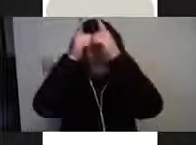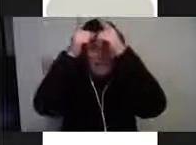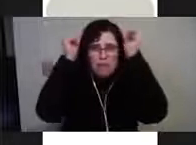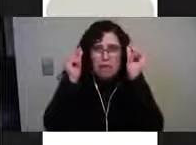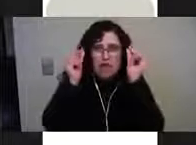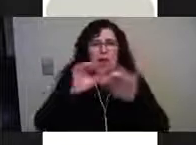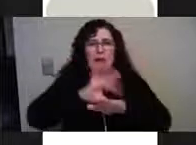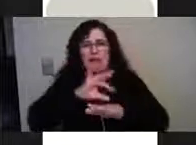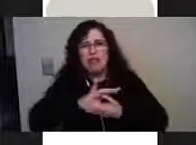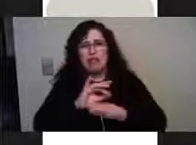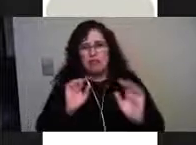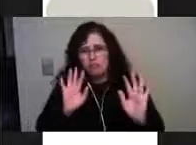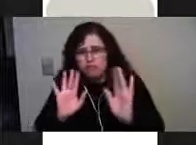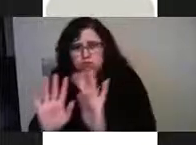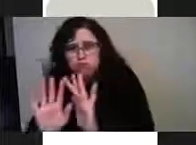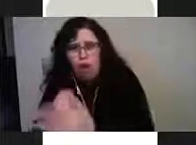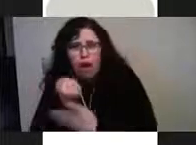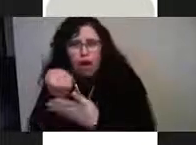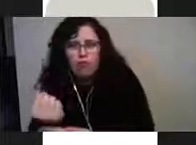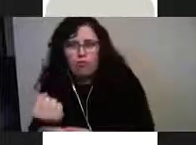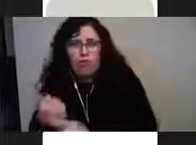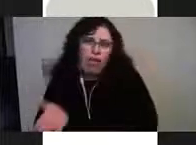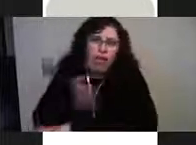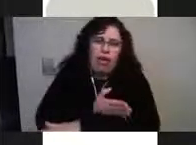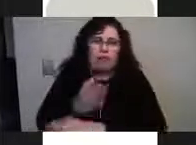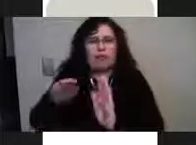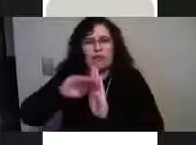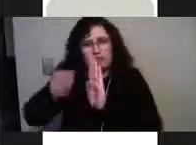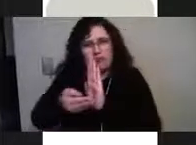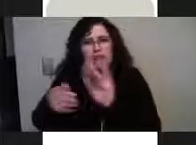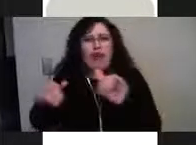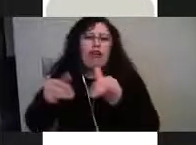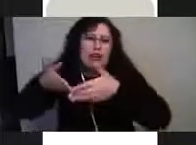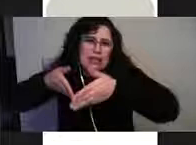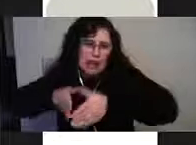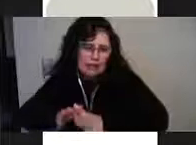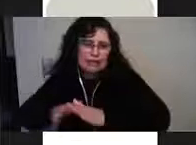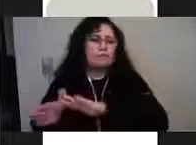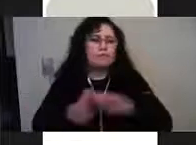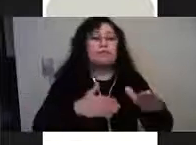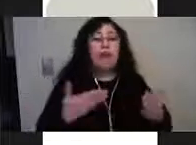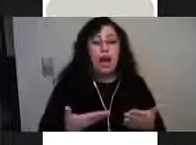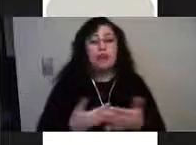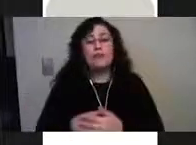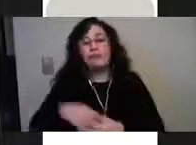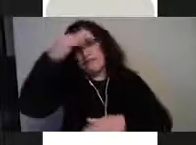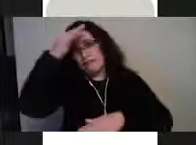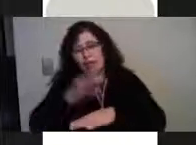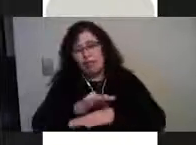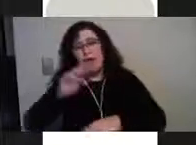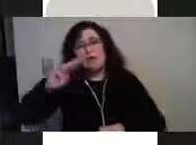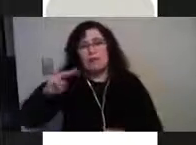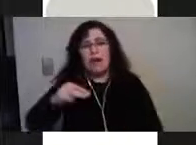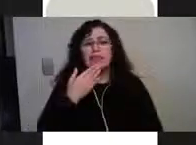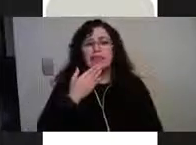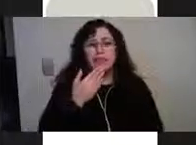asistirla durante el trabajo de parto, ¿ya? Enfermedades de la madre que tienen que ver particularmente con alteraciones de la